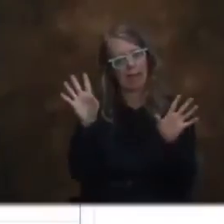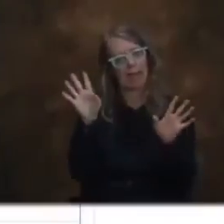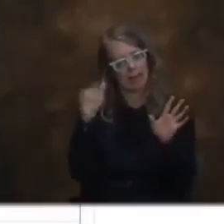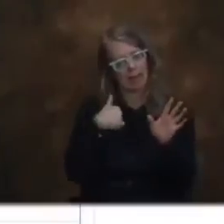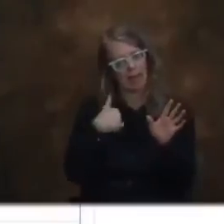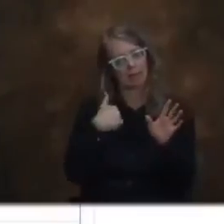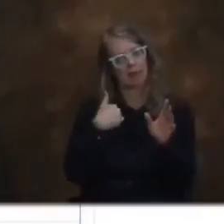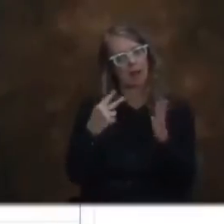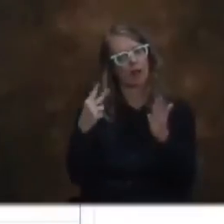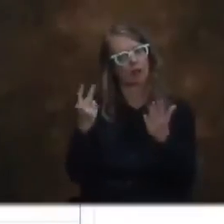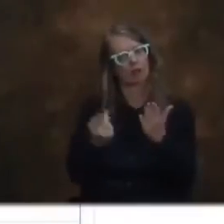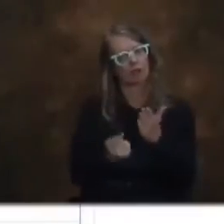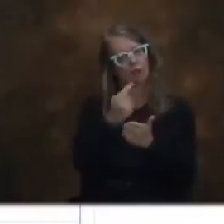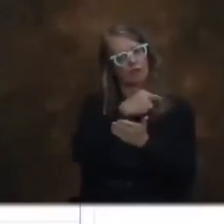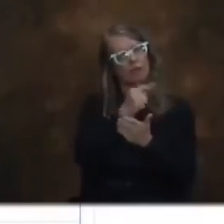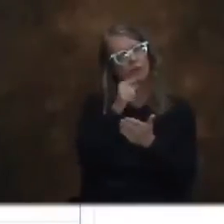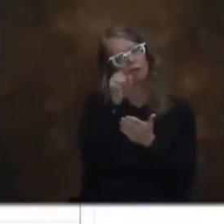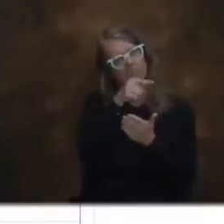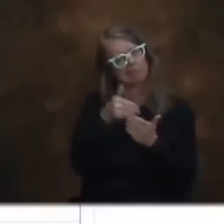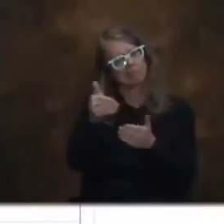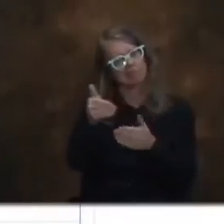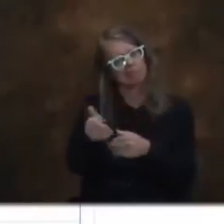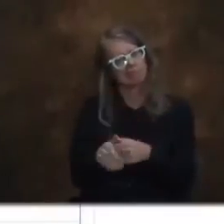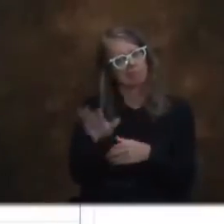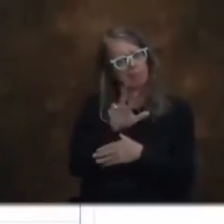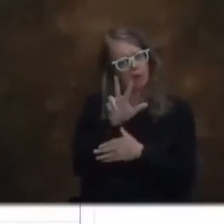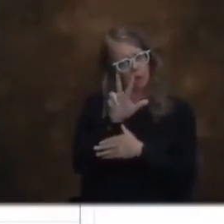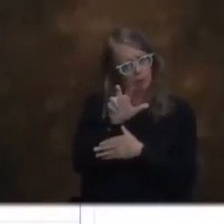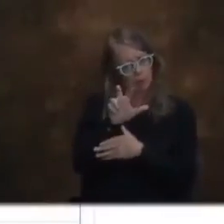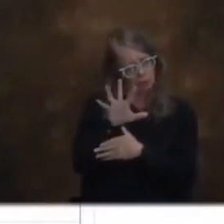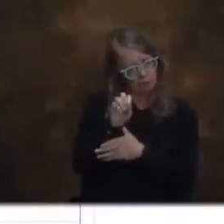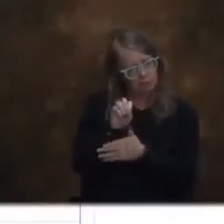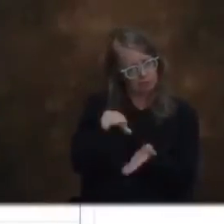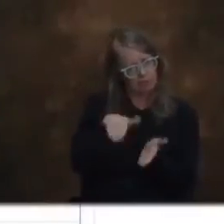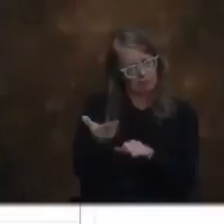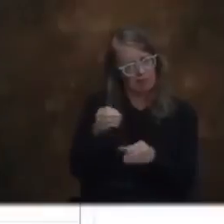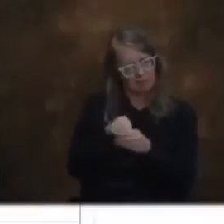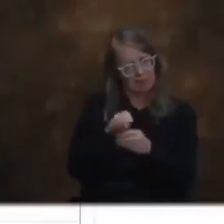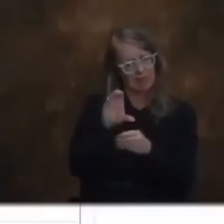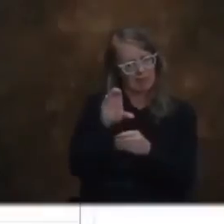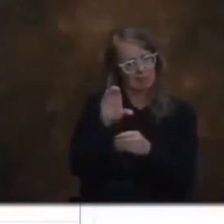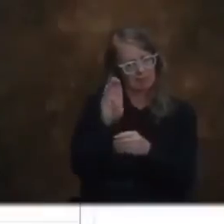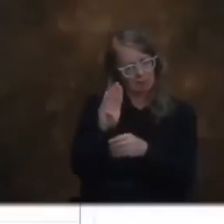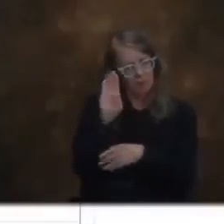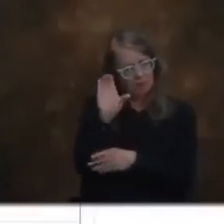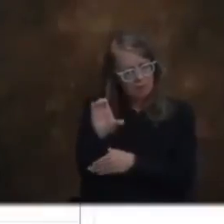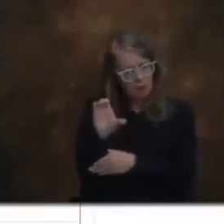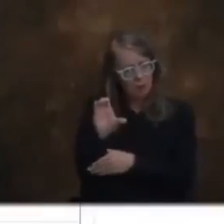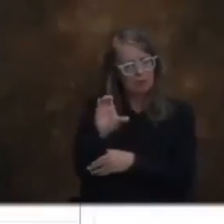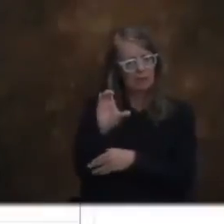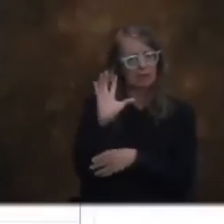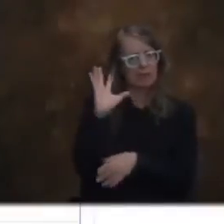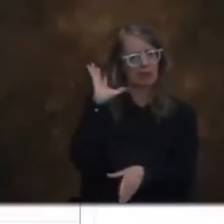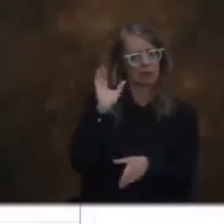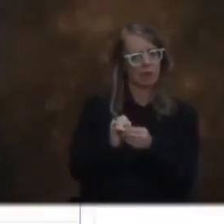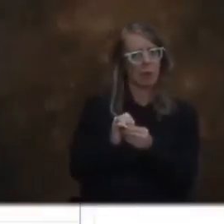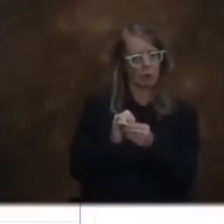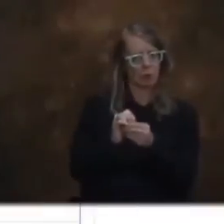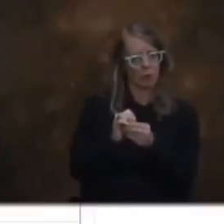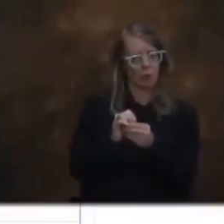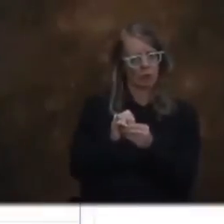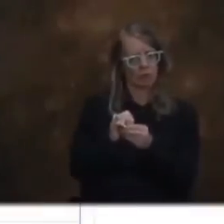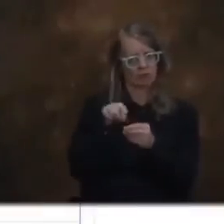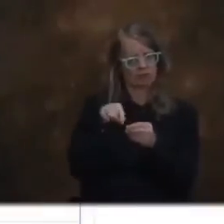a 350 muertes en el condado durante toda la pandemia y todo ha pasado todo al mismo tiempo han habido